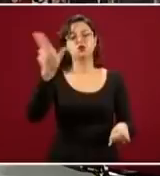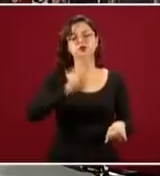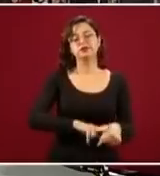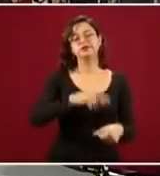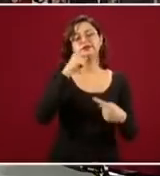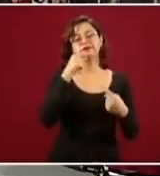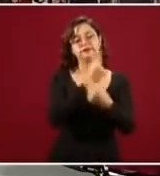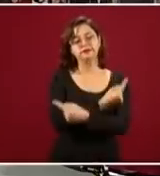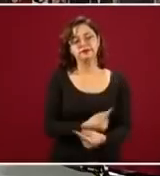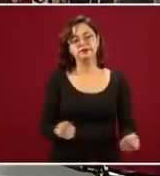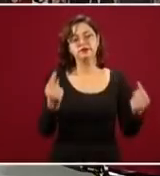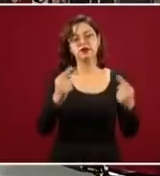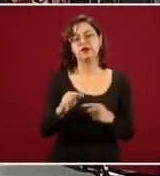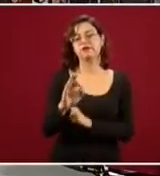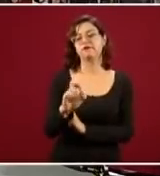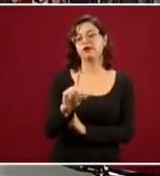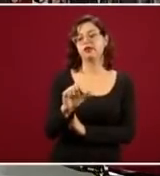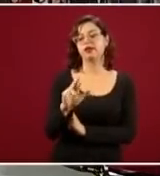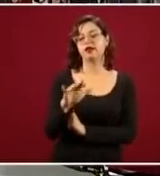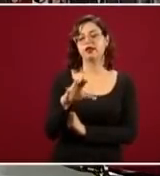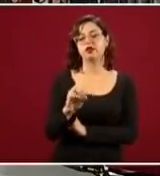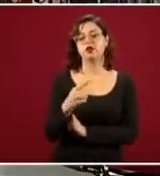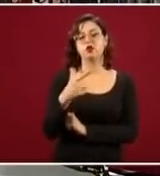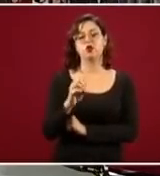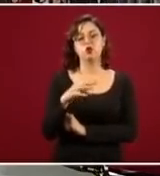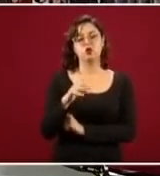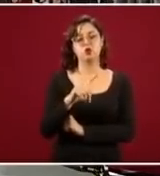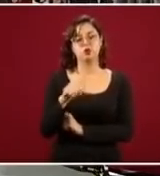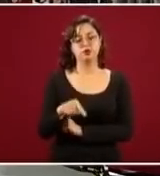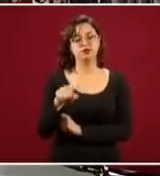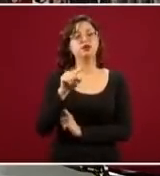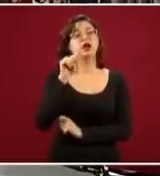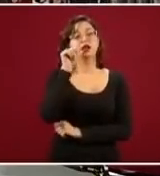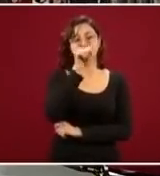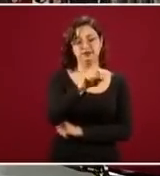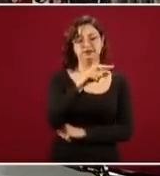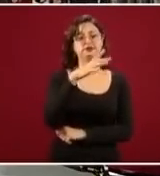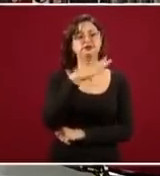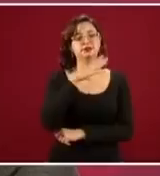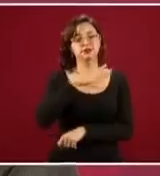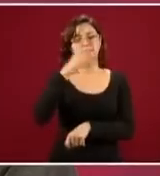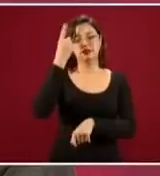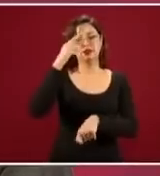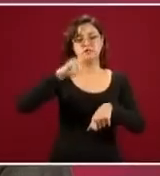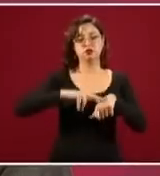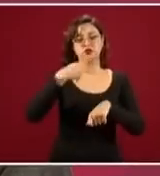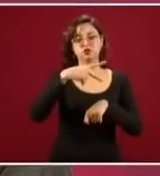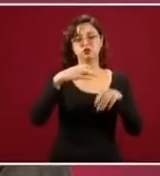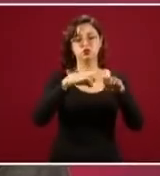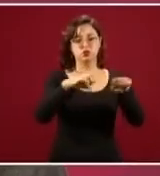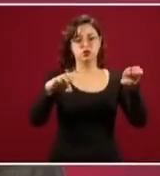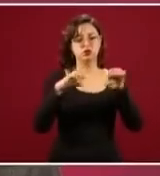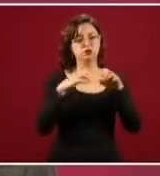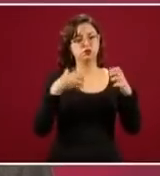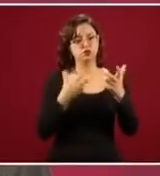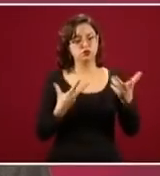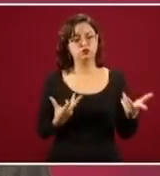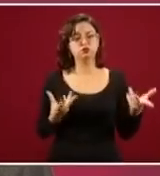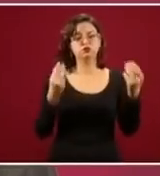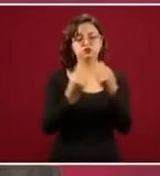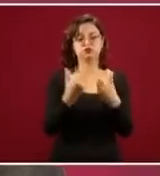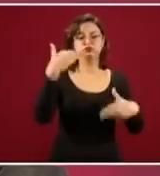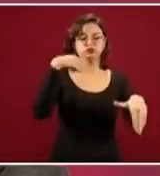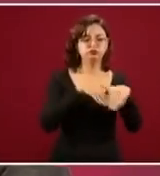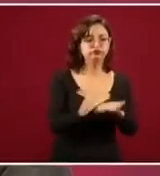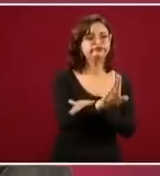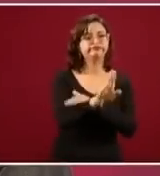Nos reunimos con el director y con su equipo directivo. Visitamos las áreas relevantes, que